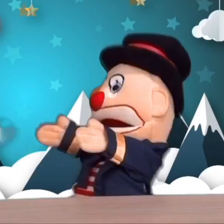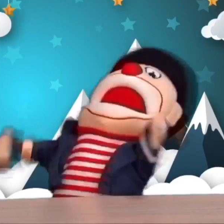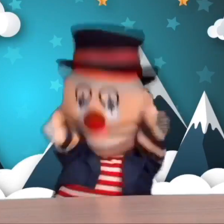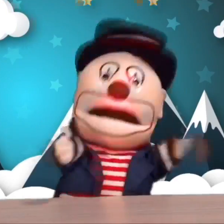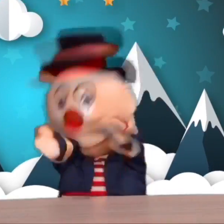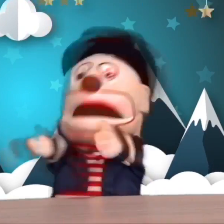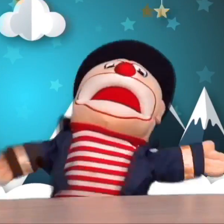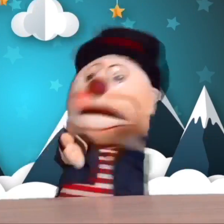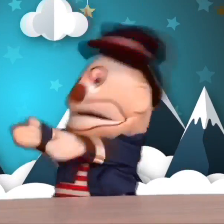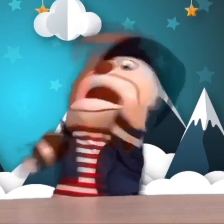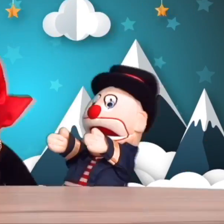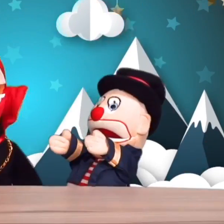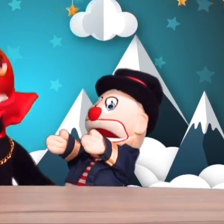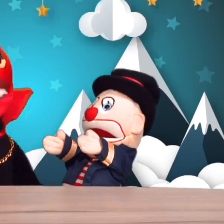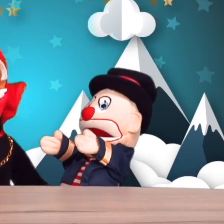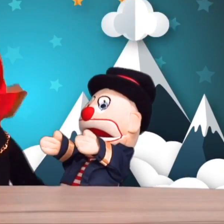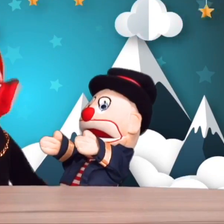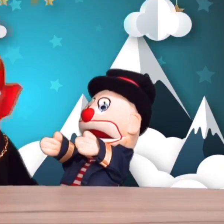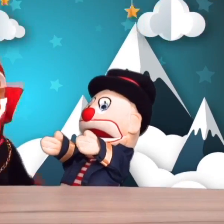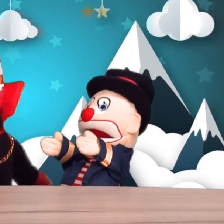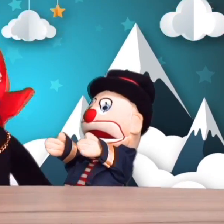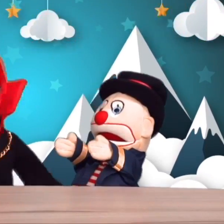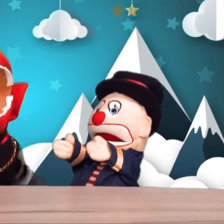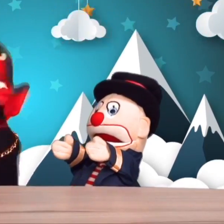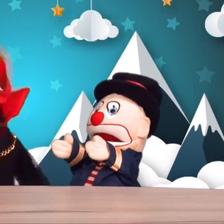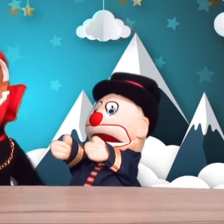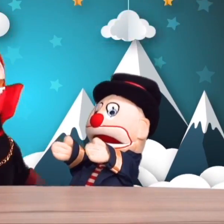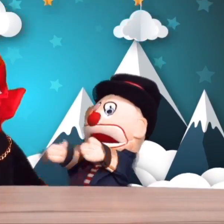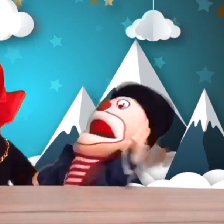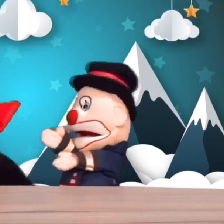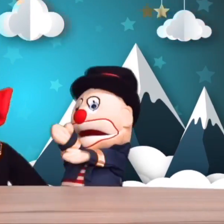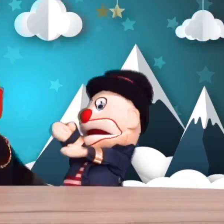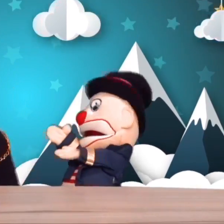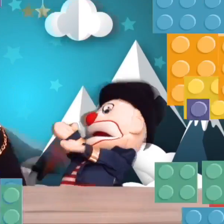En la cajita mágica, por el diario de Chiapas TV.